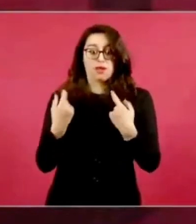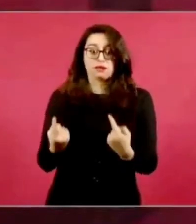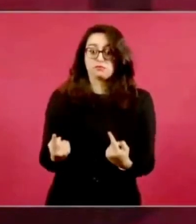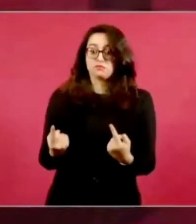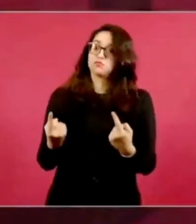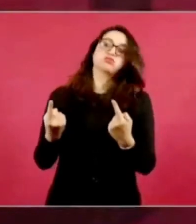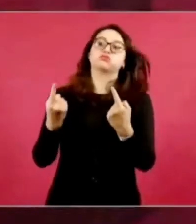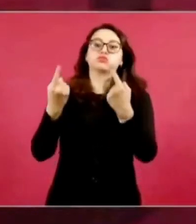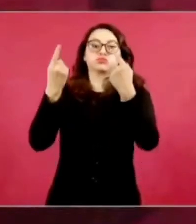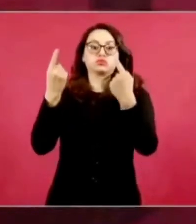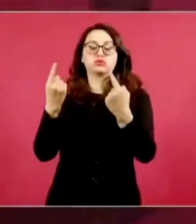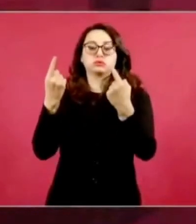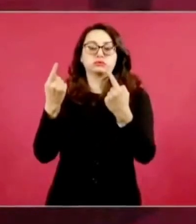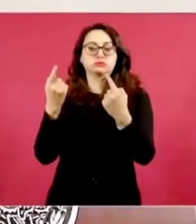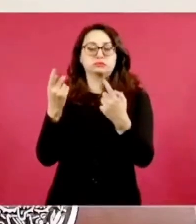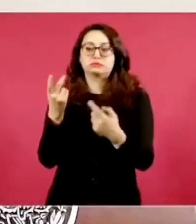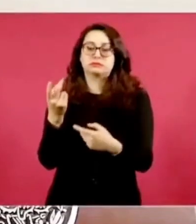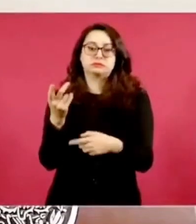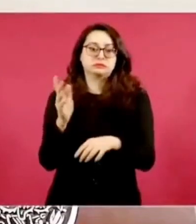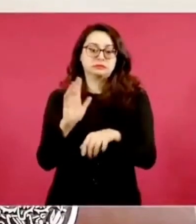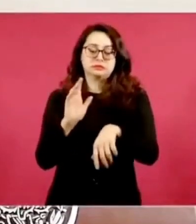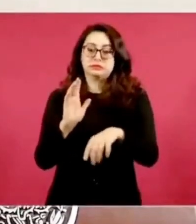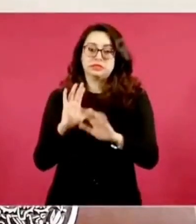Y que a veces